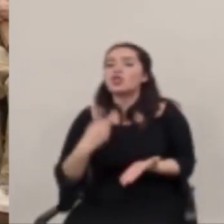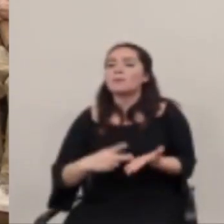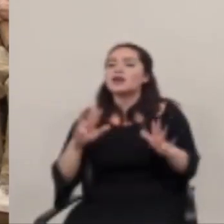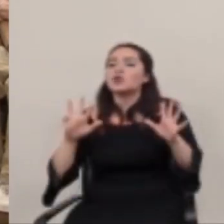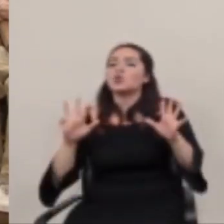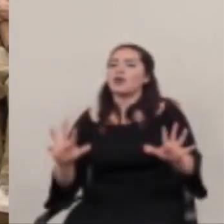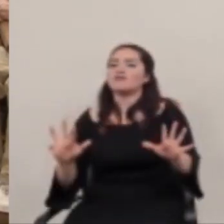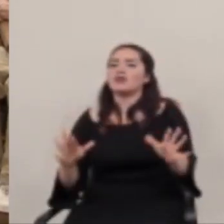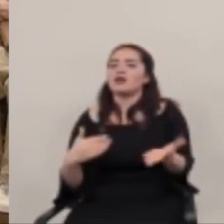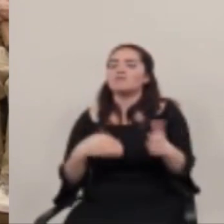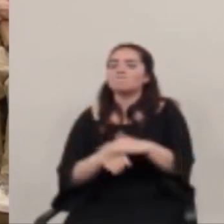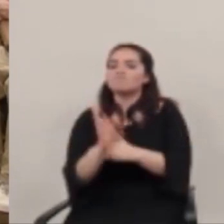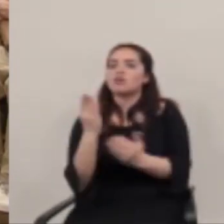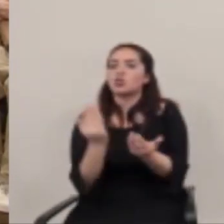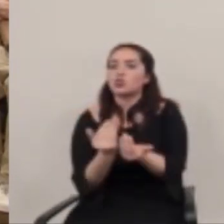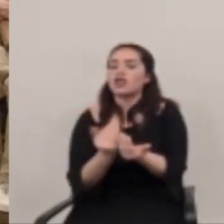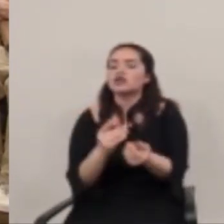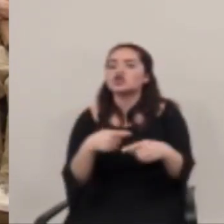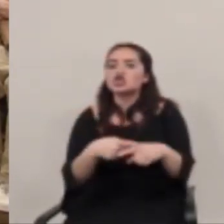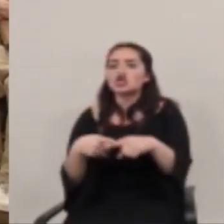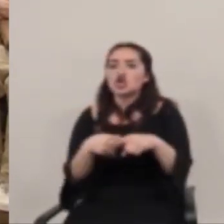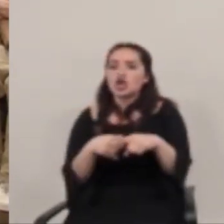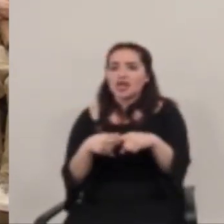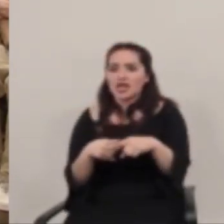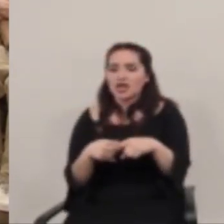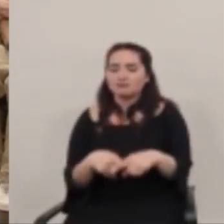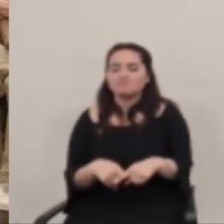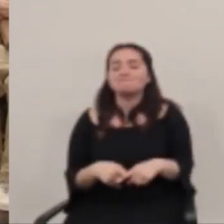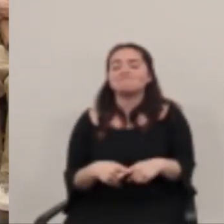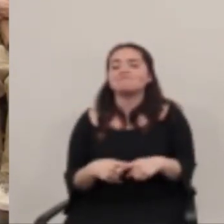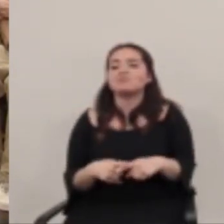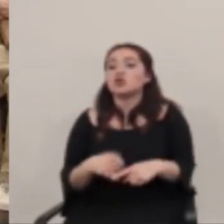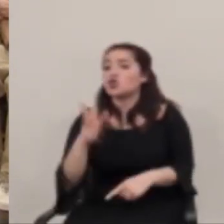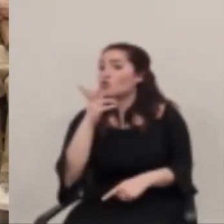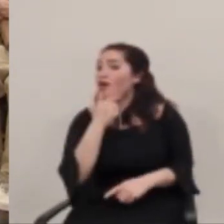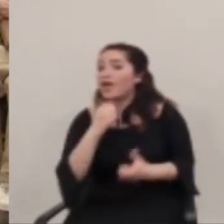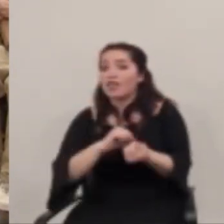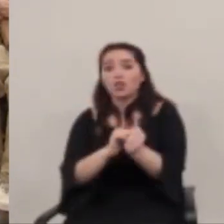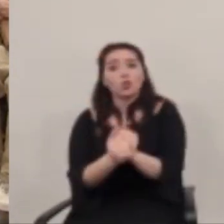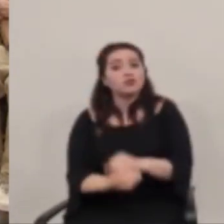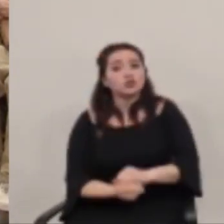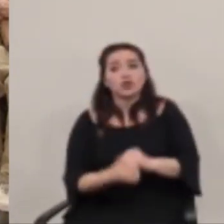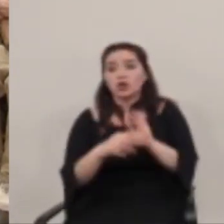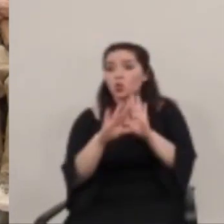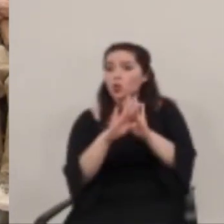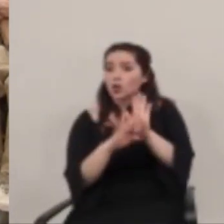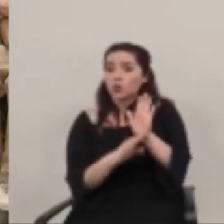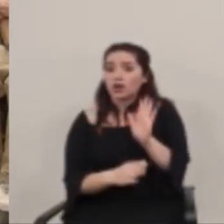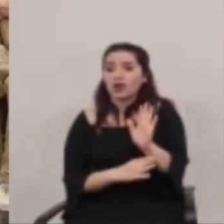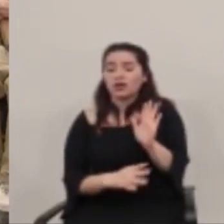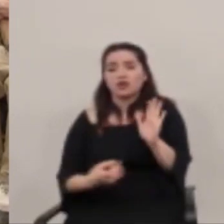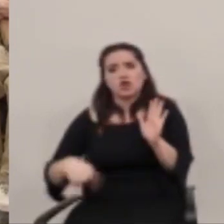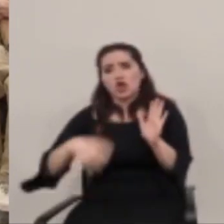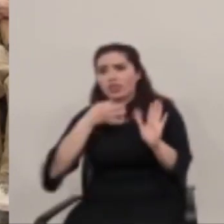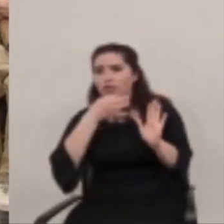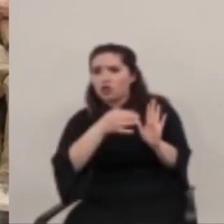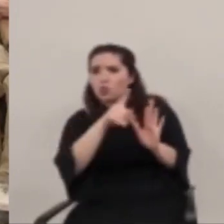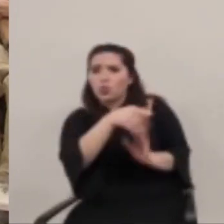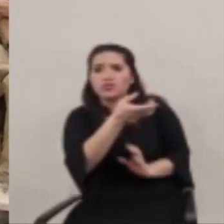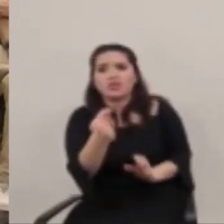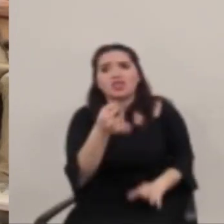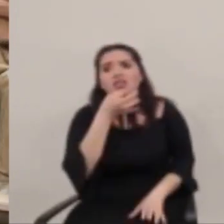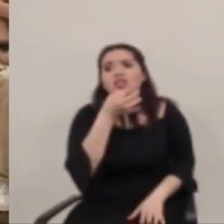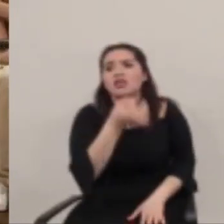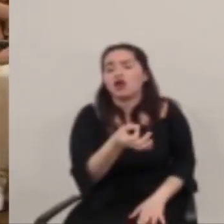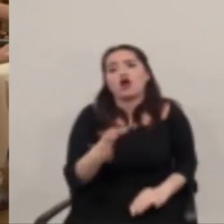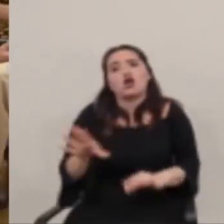estudiar Sociología, y prácticamente no tuve adecuaciones curriculares. Yo no les estoy diciendo esto para que ustedes digan, oh, él es un héroe, él es